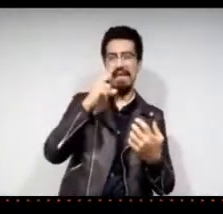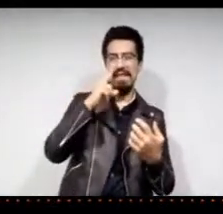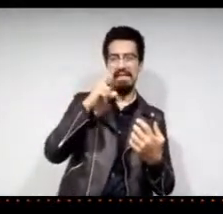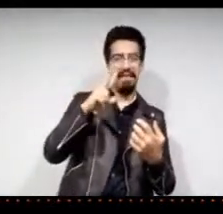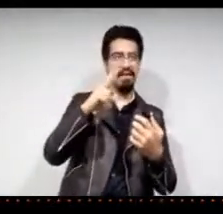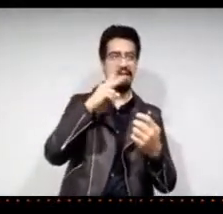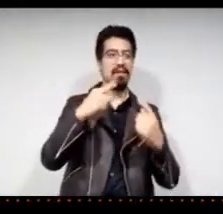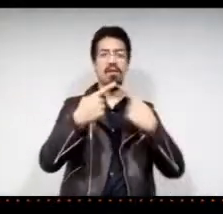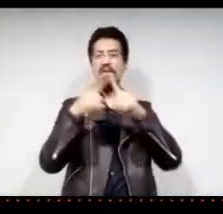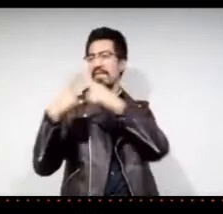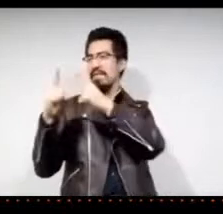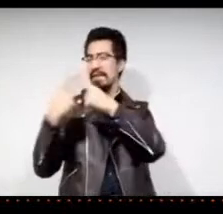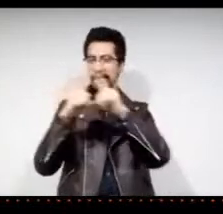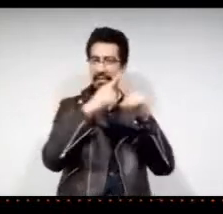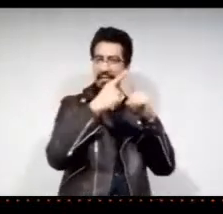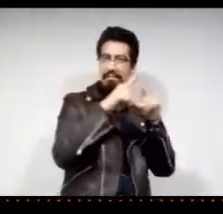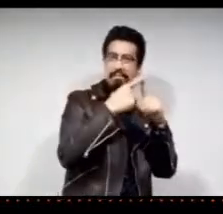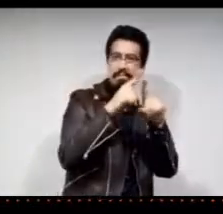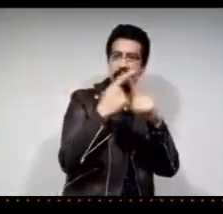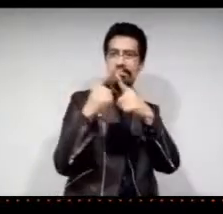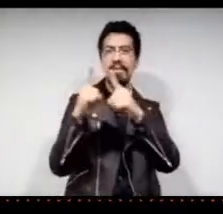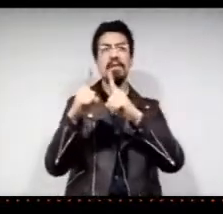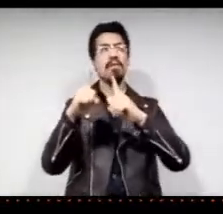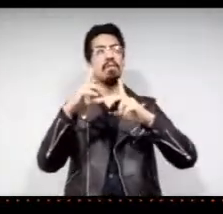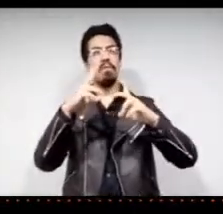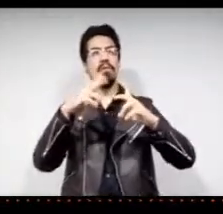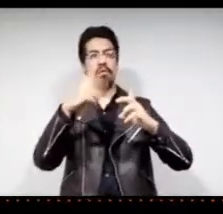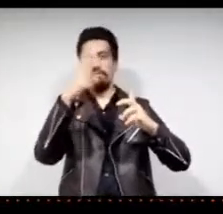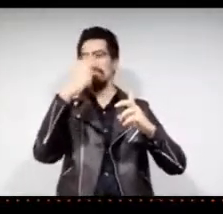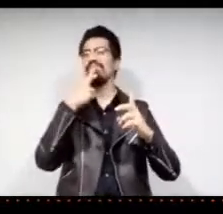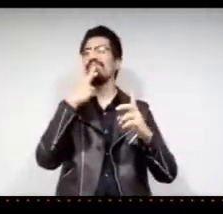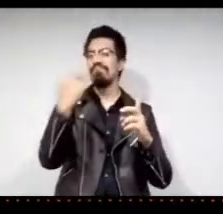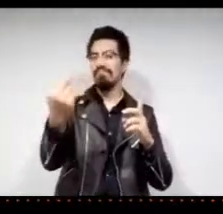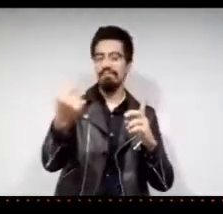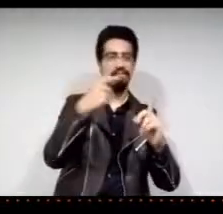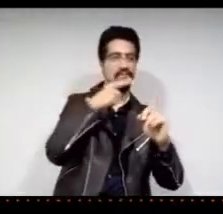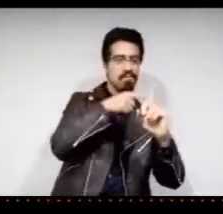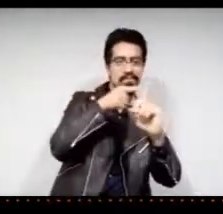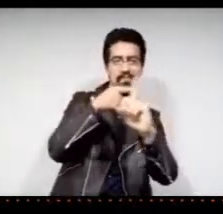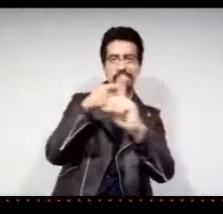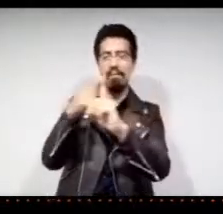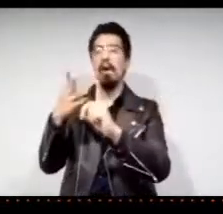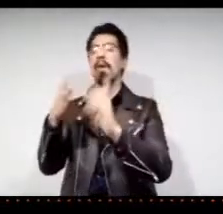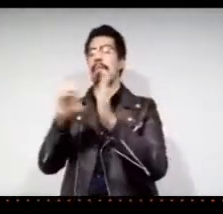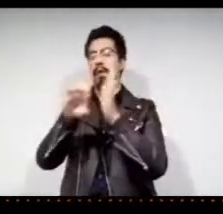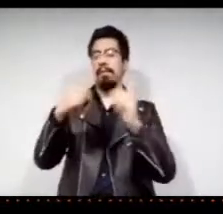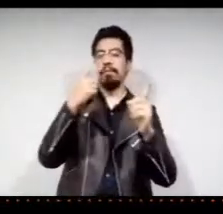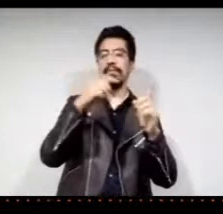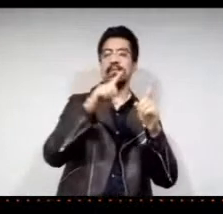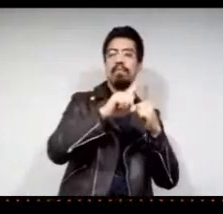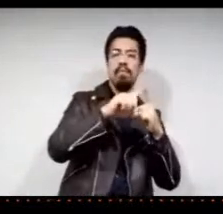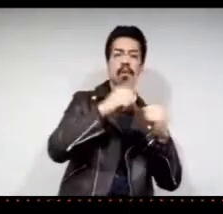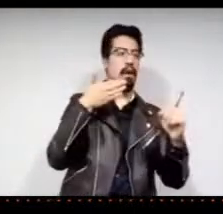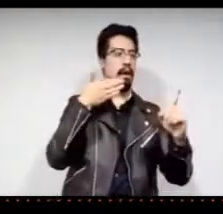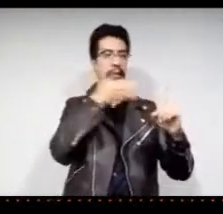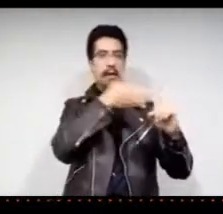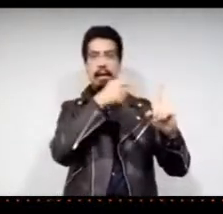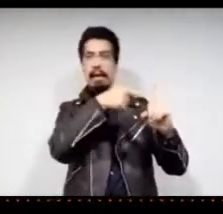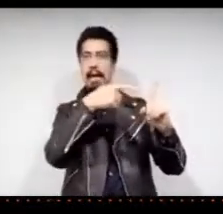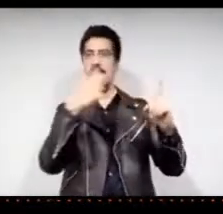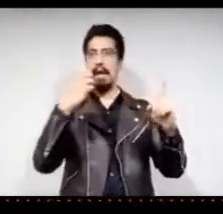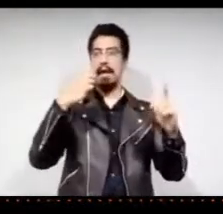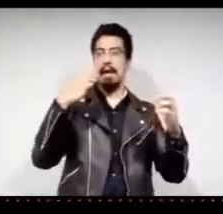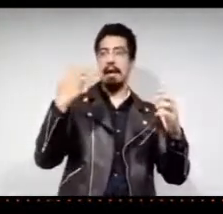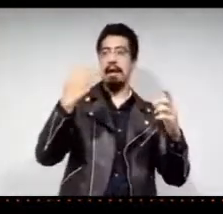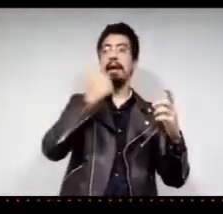tenemos tanto las miradas, digamos, que escépticas, que dicen que el estudiante hoy, por estas características del